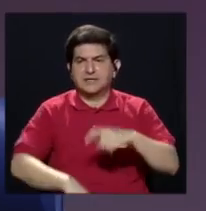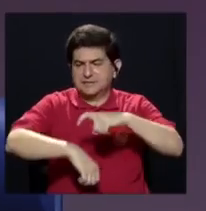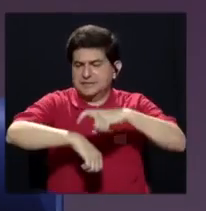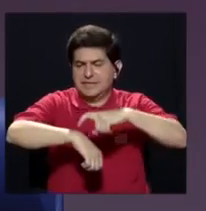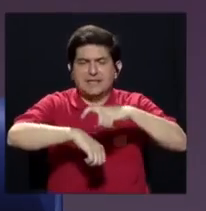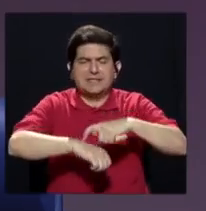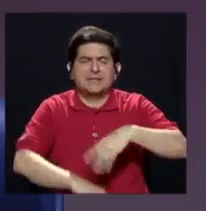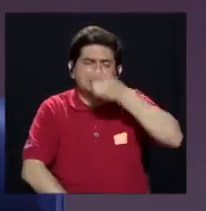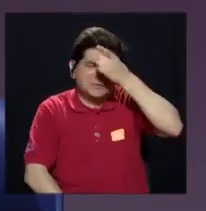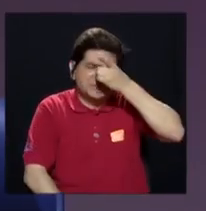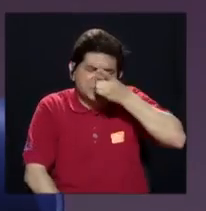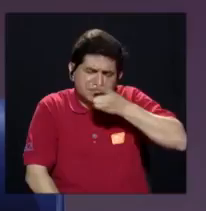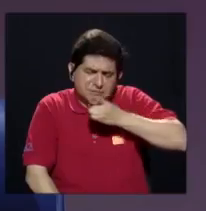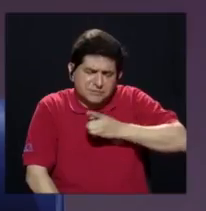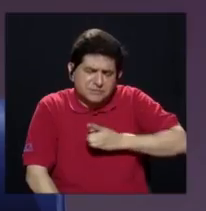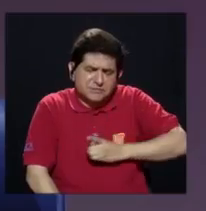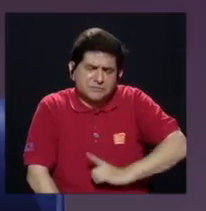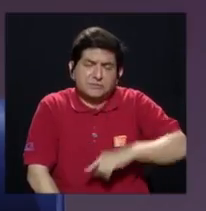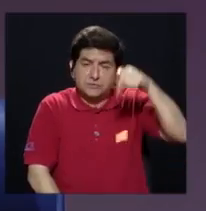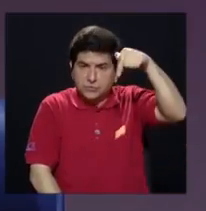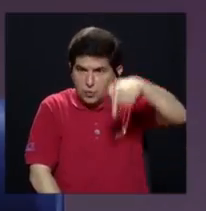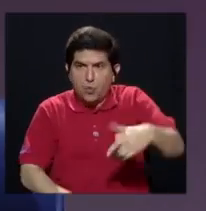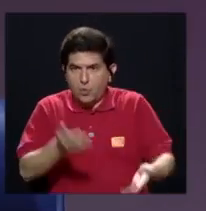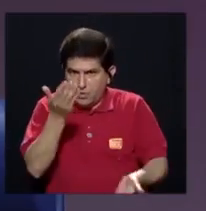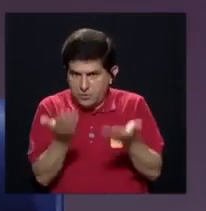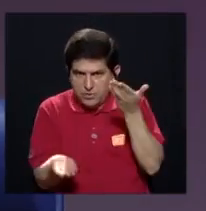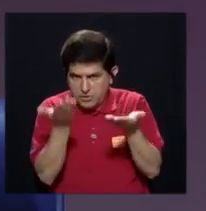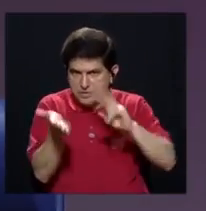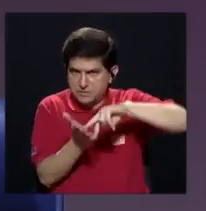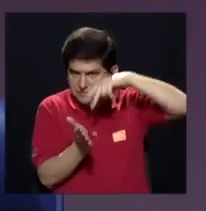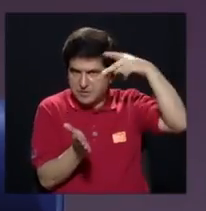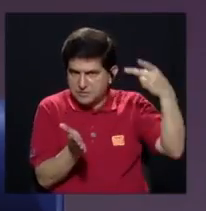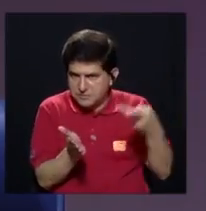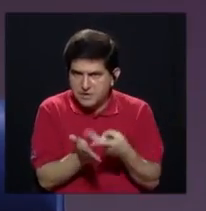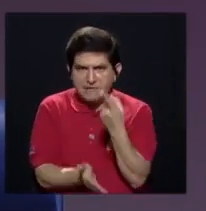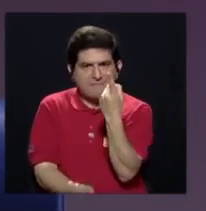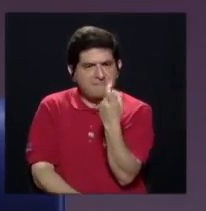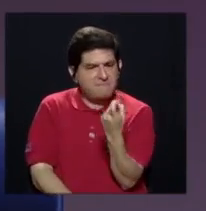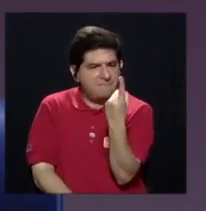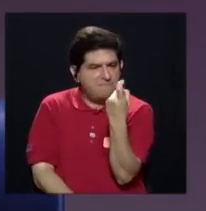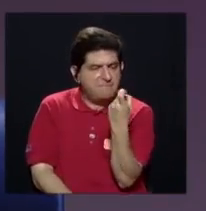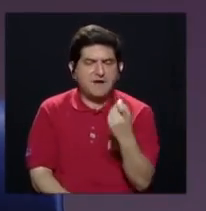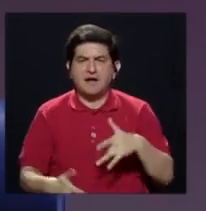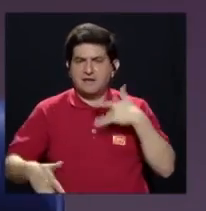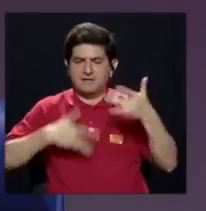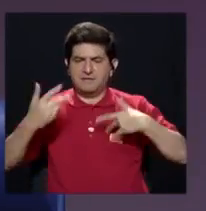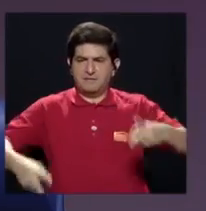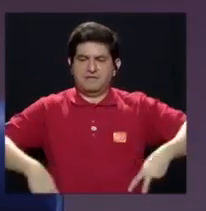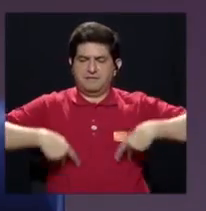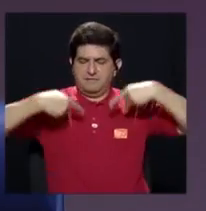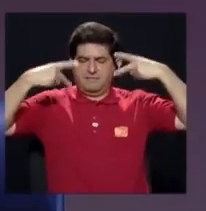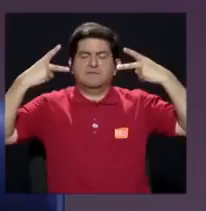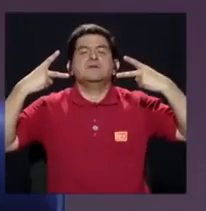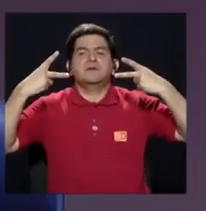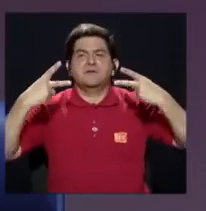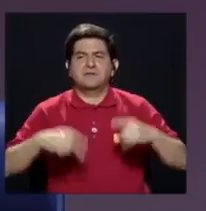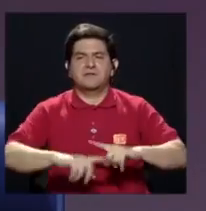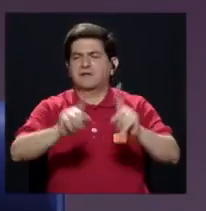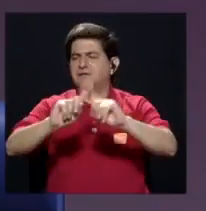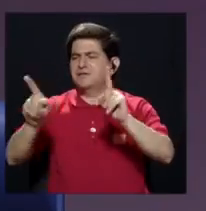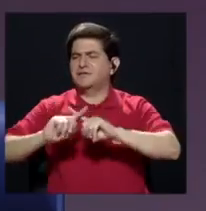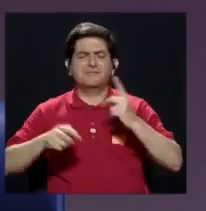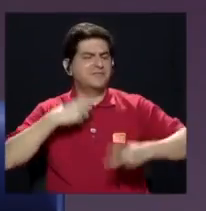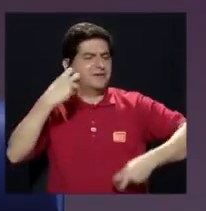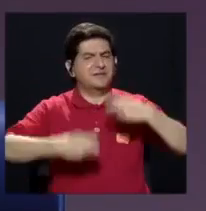depresivas eh que hoy digamos eh conllevan a la falta y la pérdida del sentido de la vida ante tantas